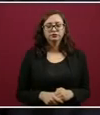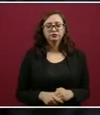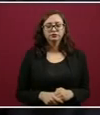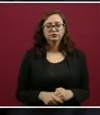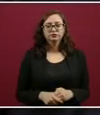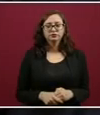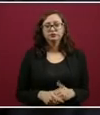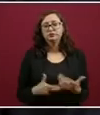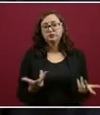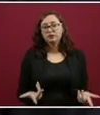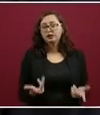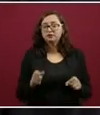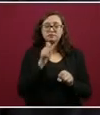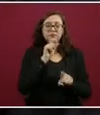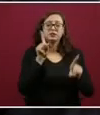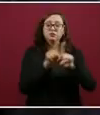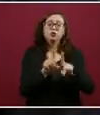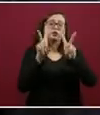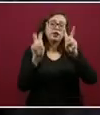de las condonaciones.